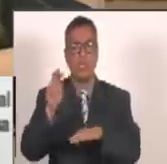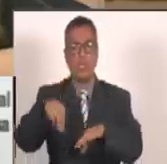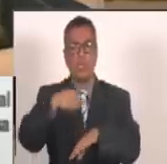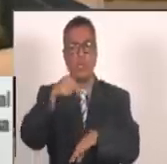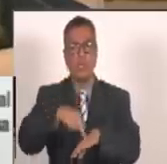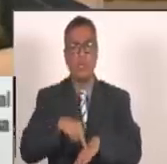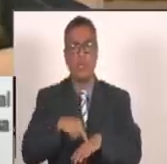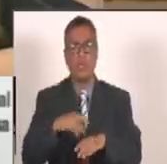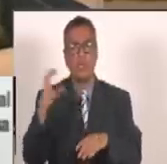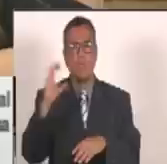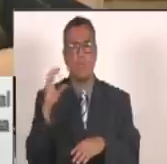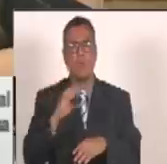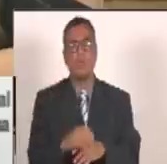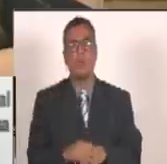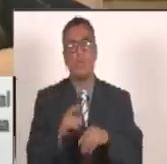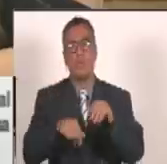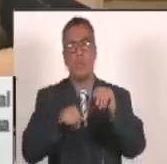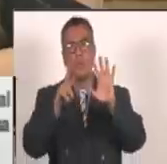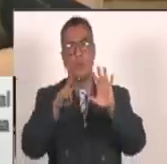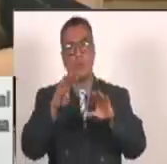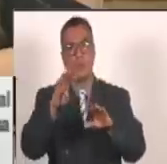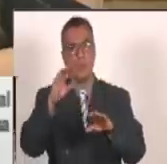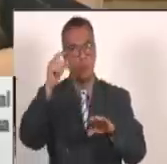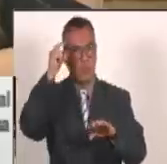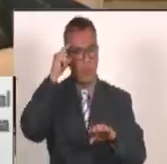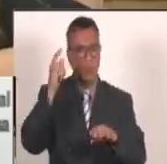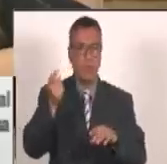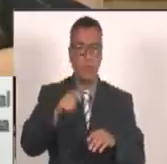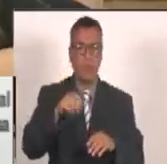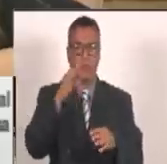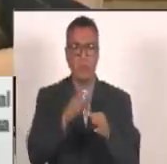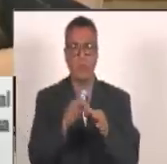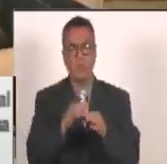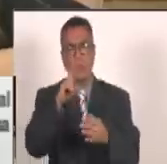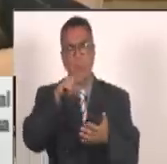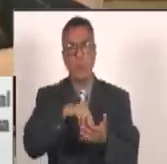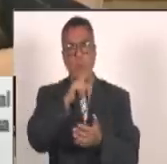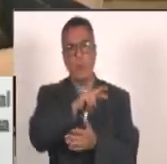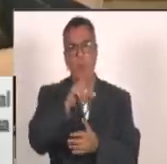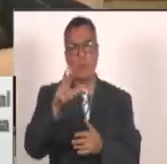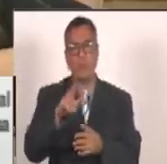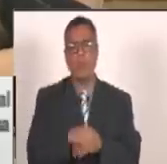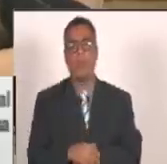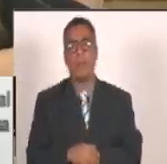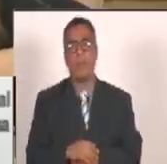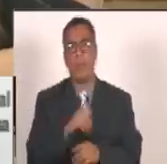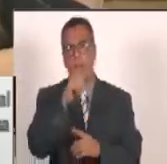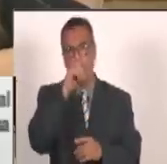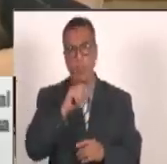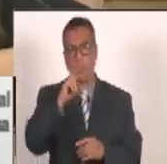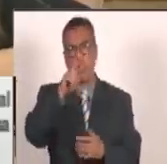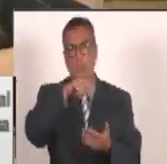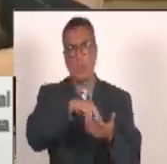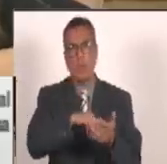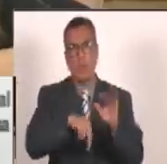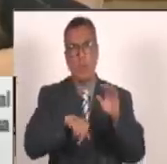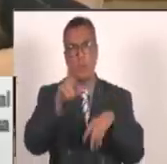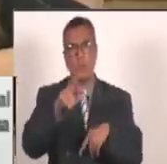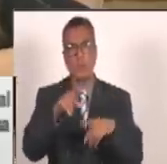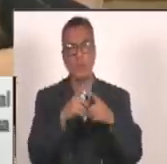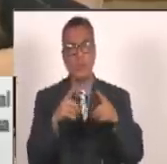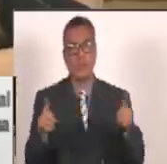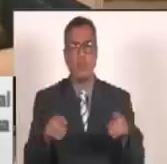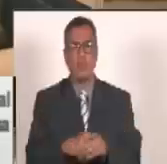Asamblea Nacional en Caracas, a los 19 días del mes de septiembre de 2023, años 213 de